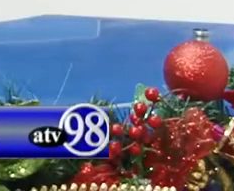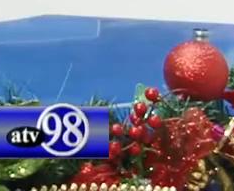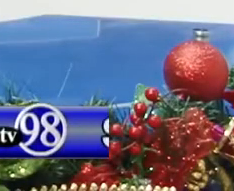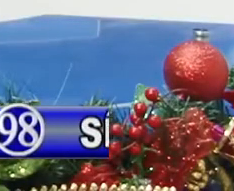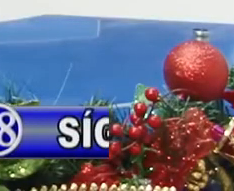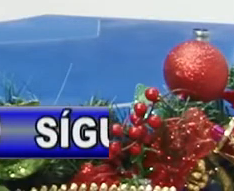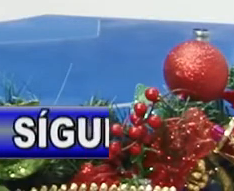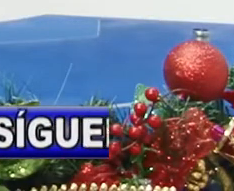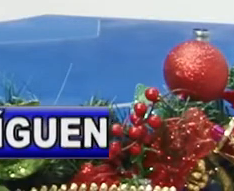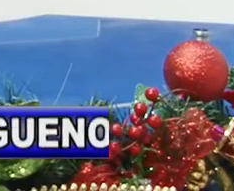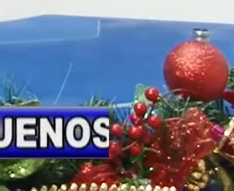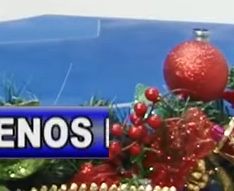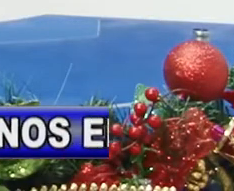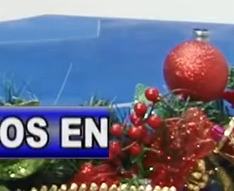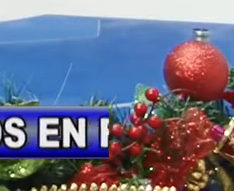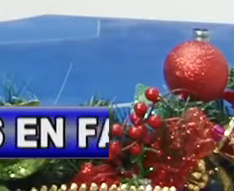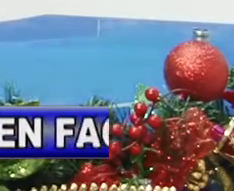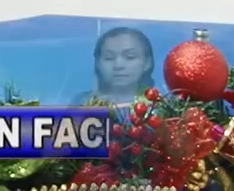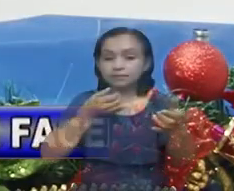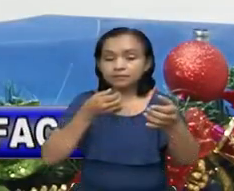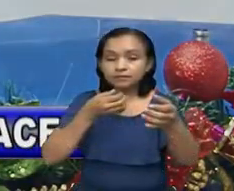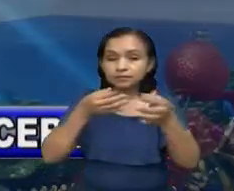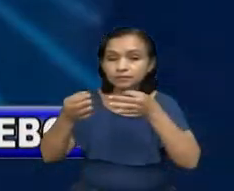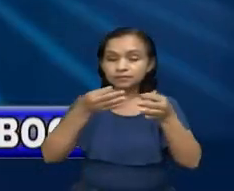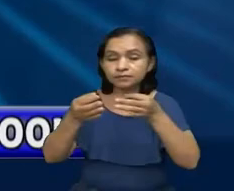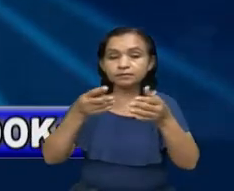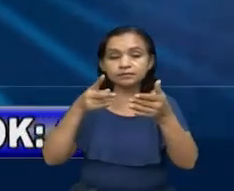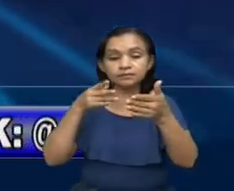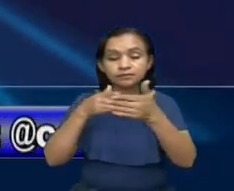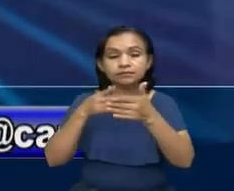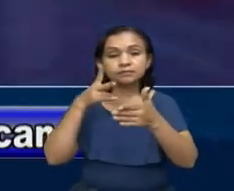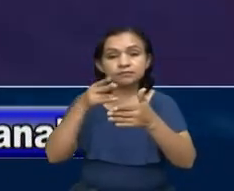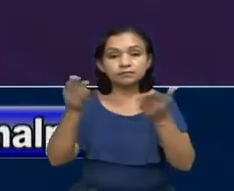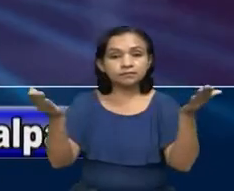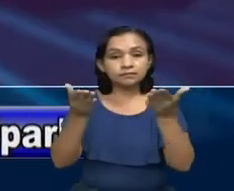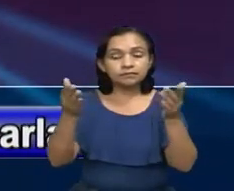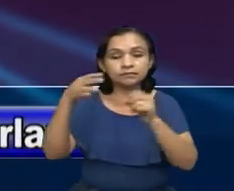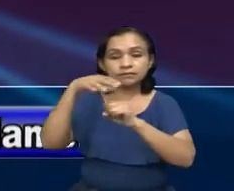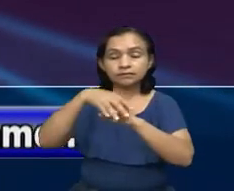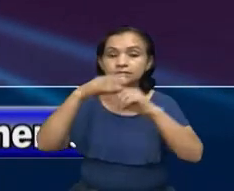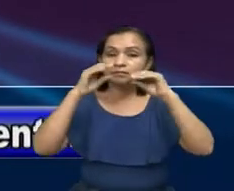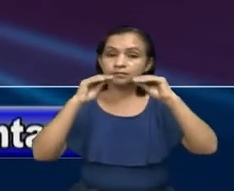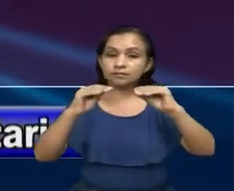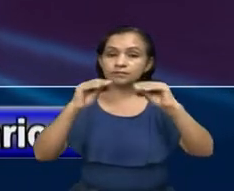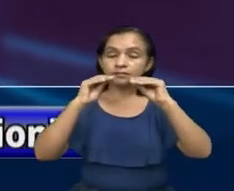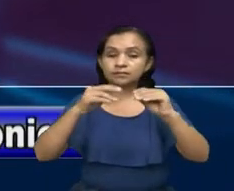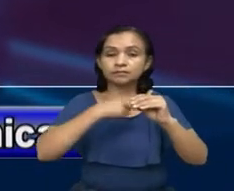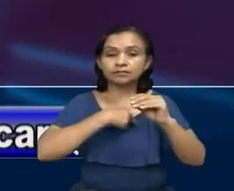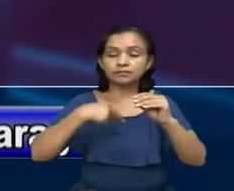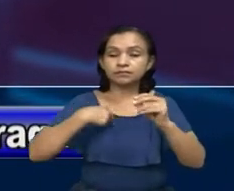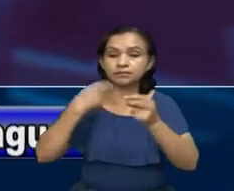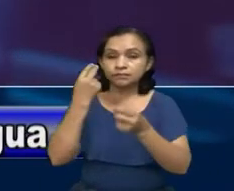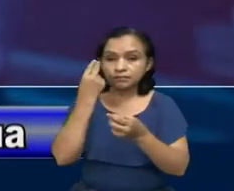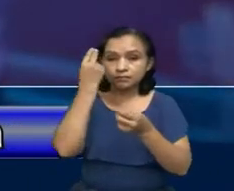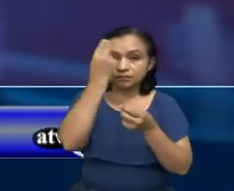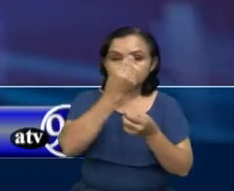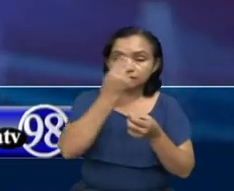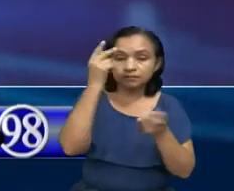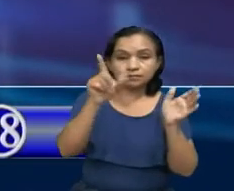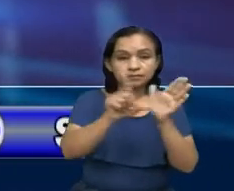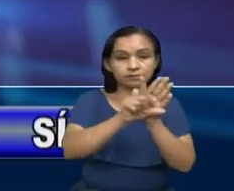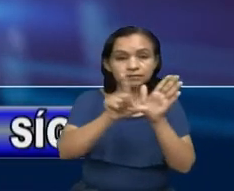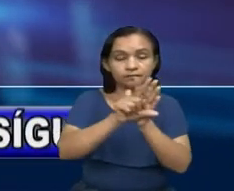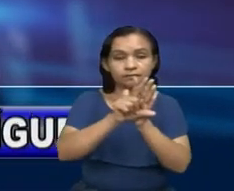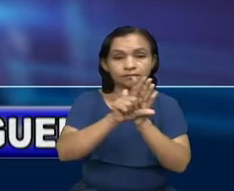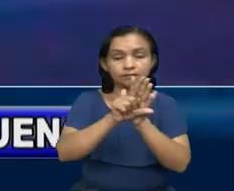Y luego de este corte informativo, le brindaremos detalles completos de cómo la Comisión de Educación realiza consultas sobre la ley que